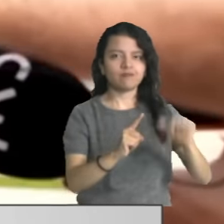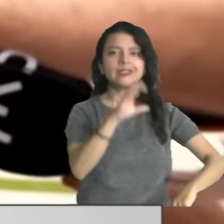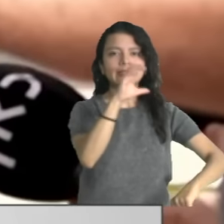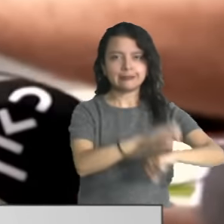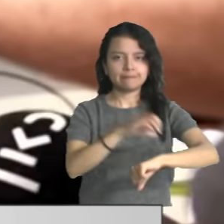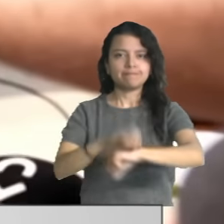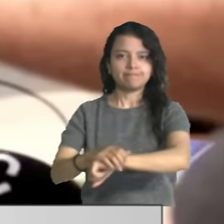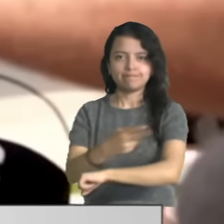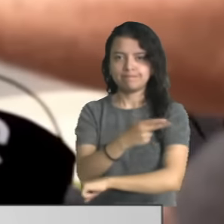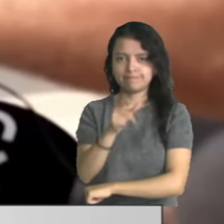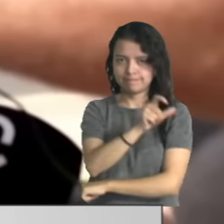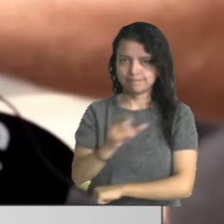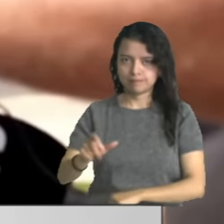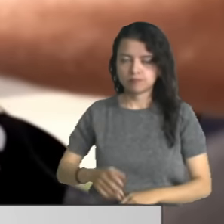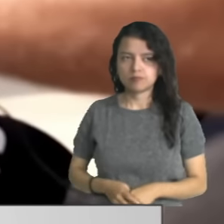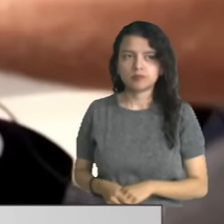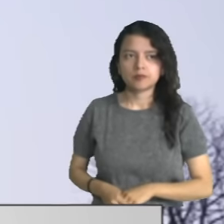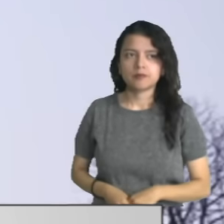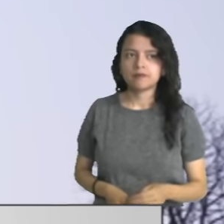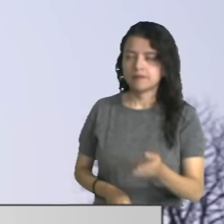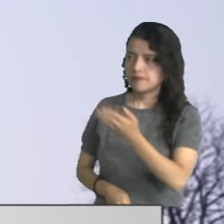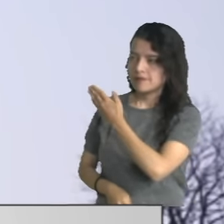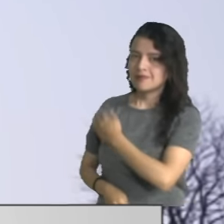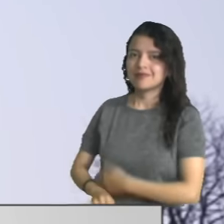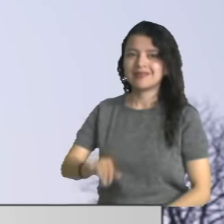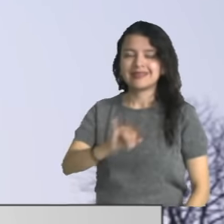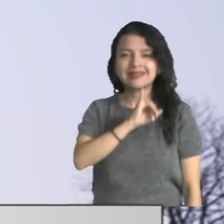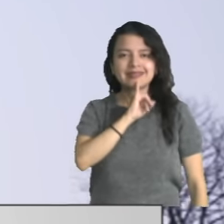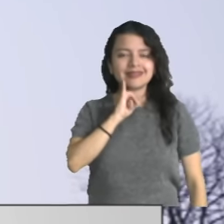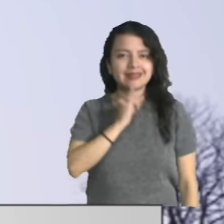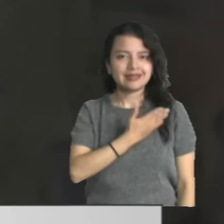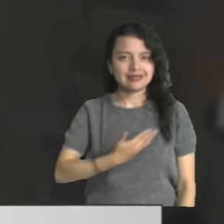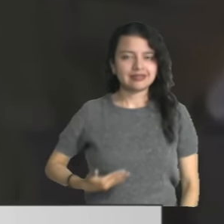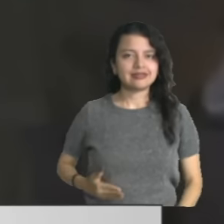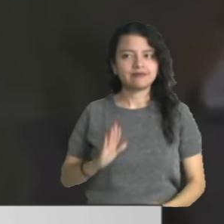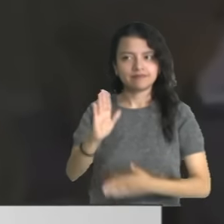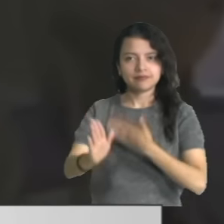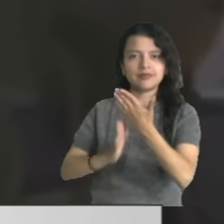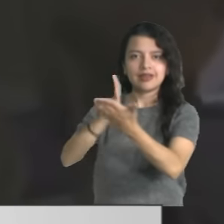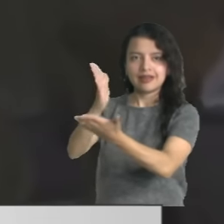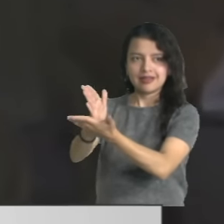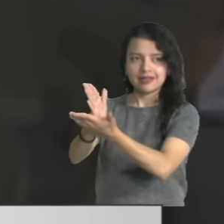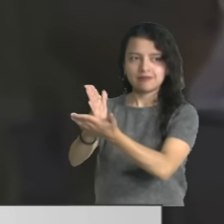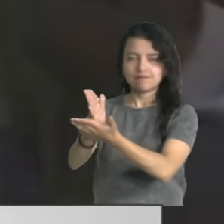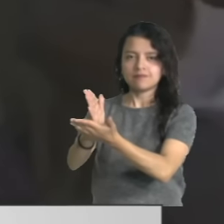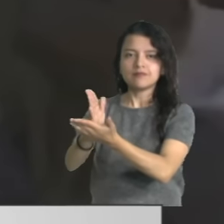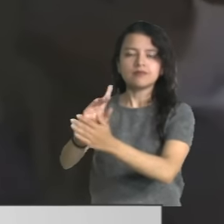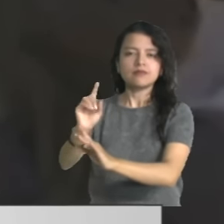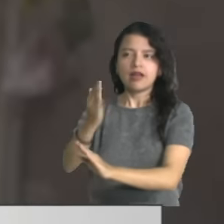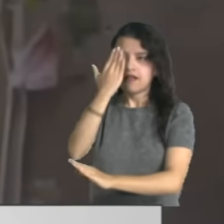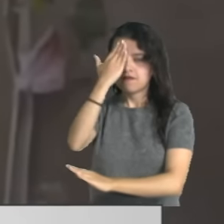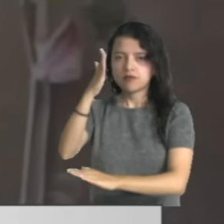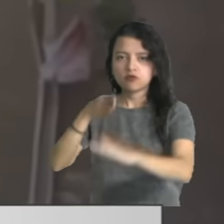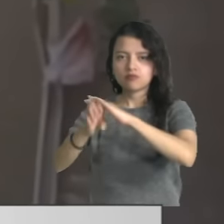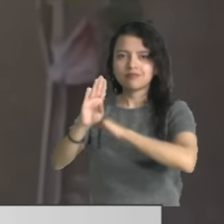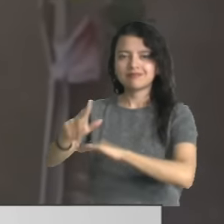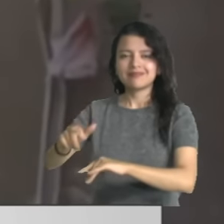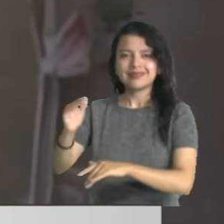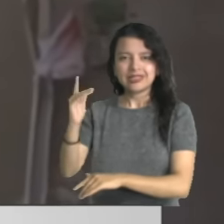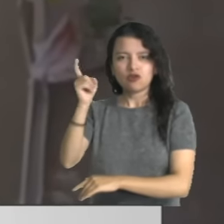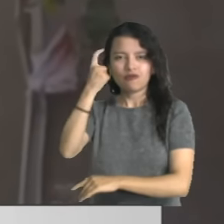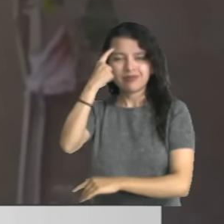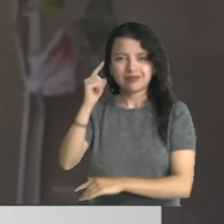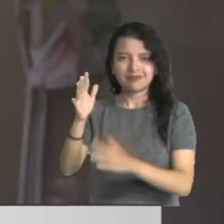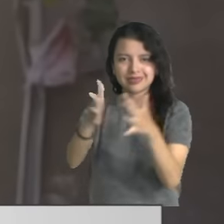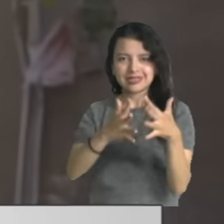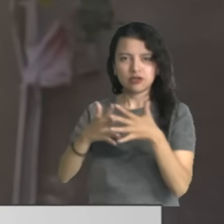de Israel, Benjamin Netanyahu, se dirigirá al Congreso de Estados Unidos, donde buscará más apoyo a su guerra en Gaza. Además,